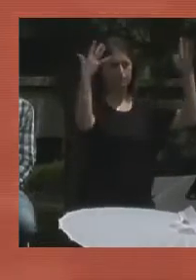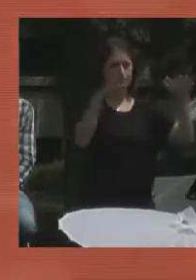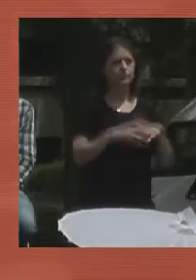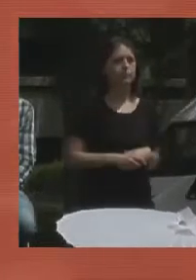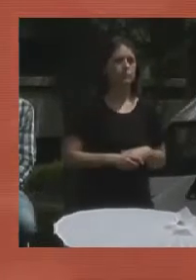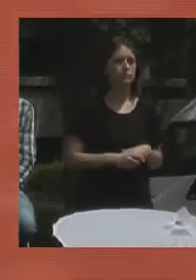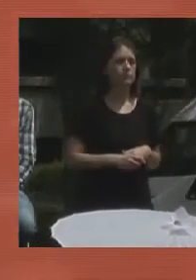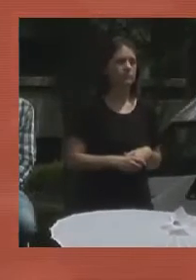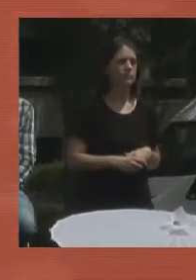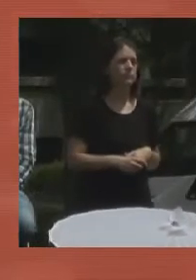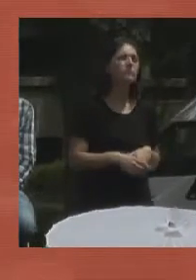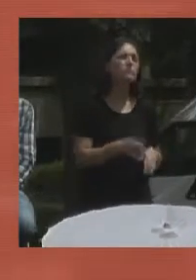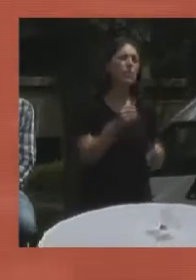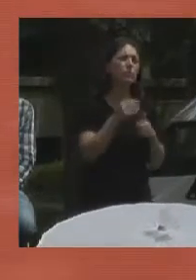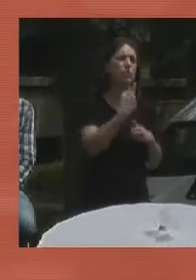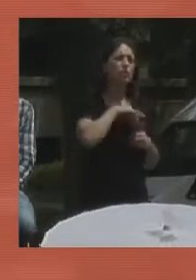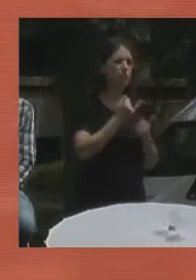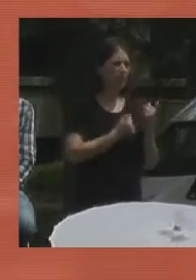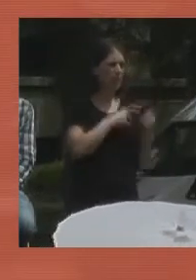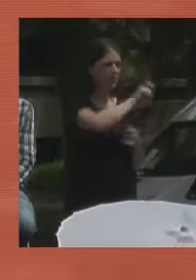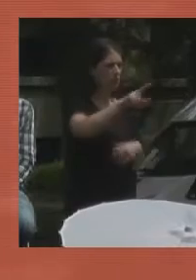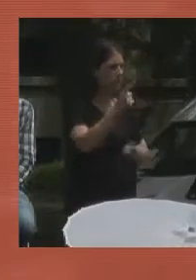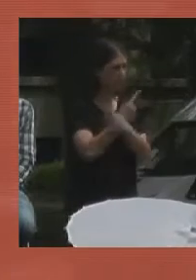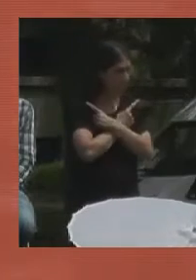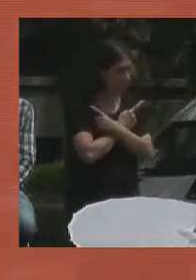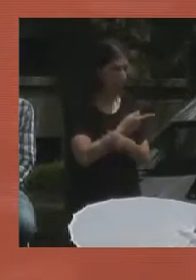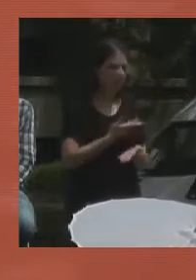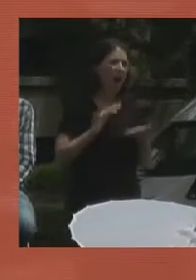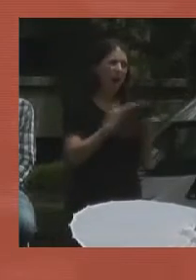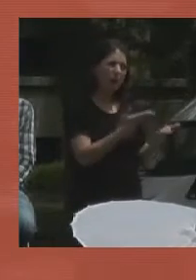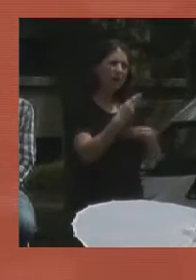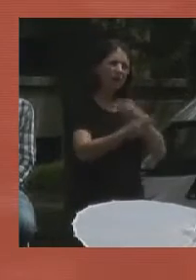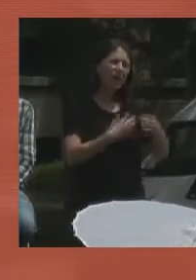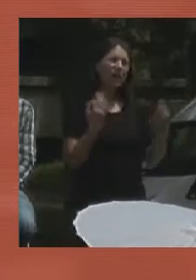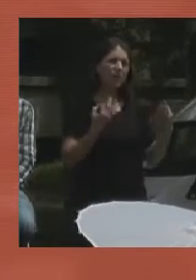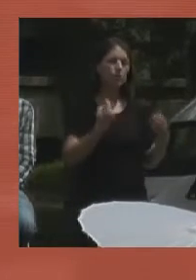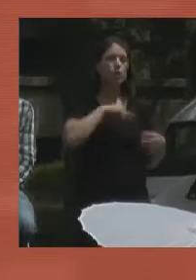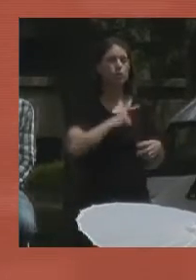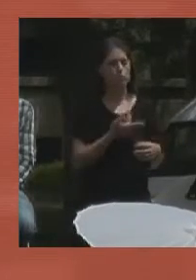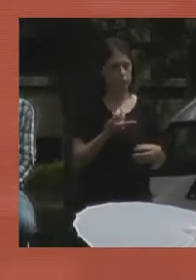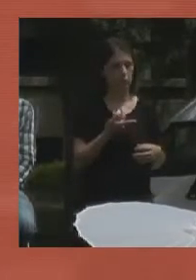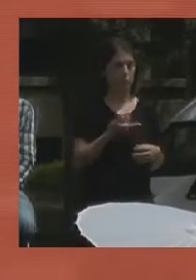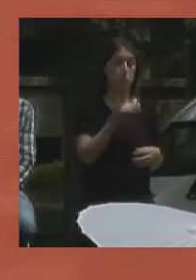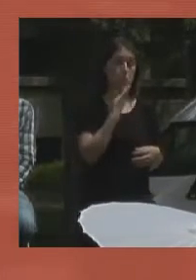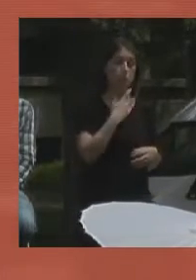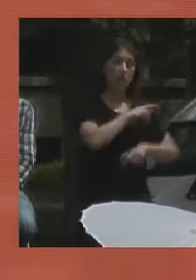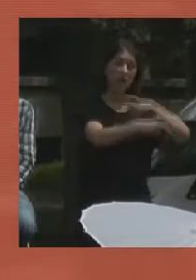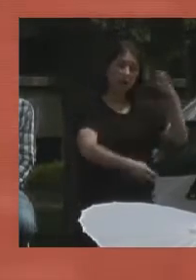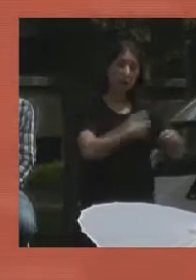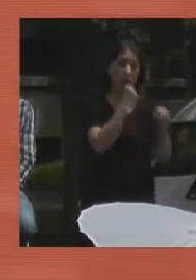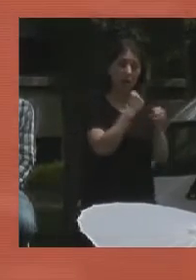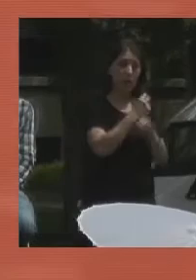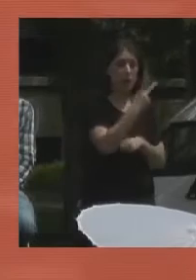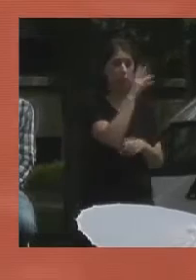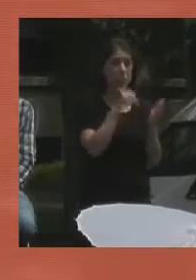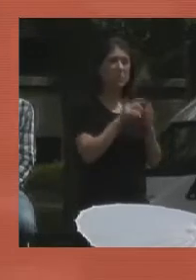Que vamos facer para axudar a xente que non ten traballo? Pois vamos derogar a reforma laboral do